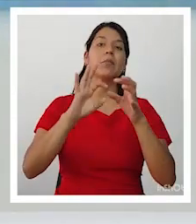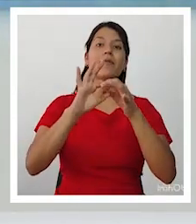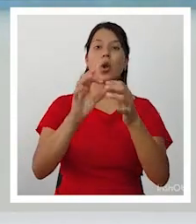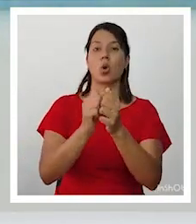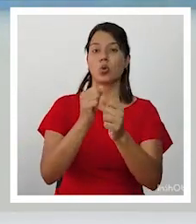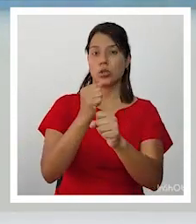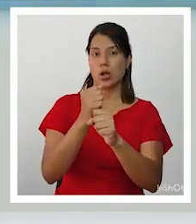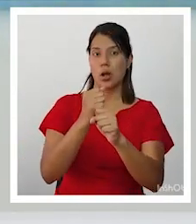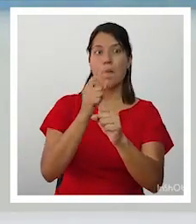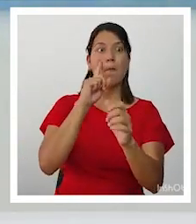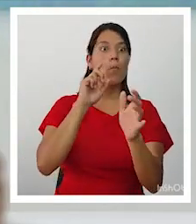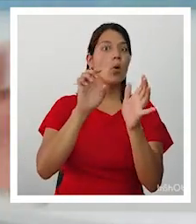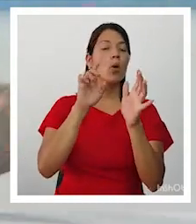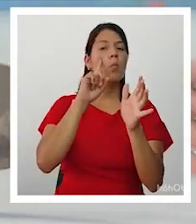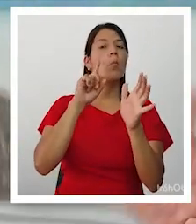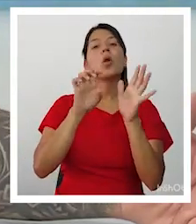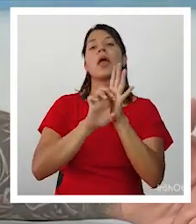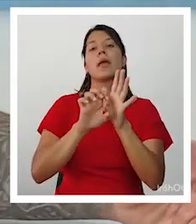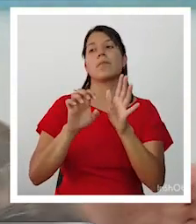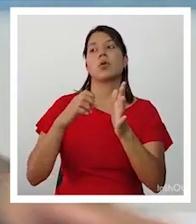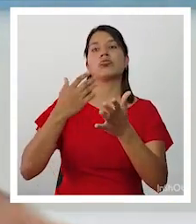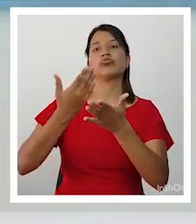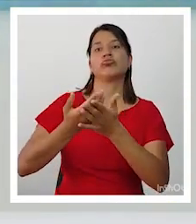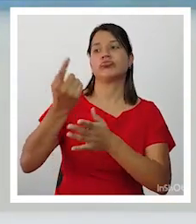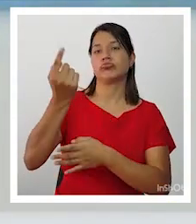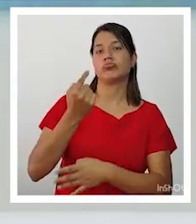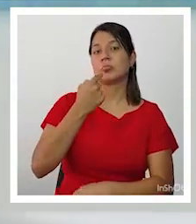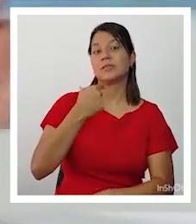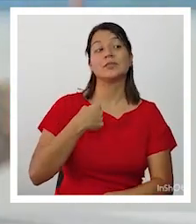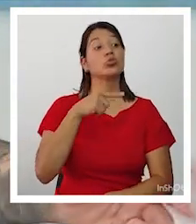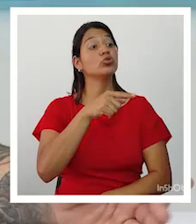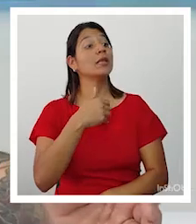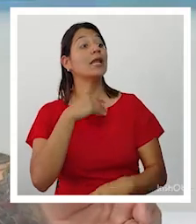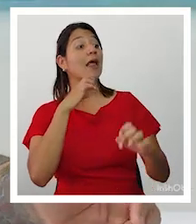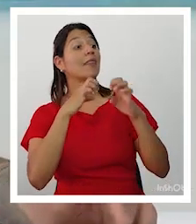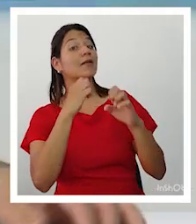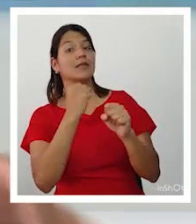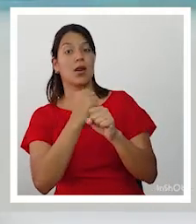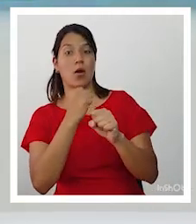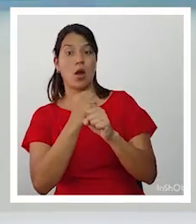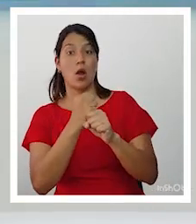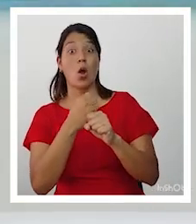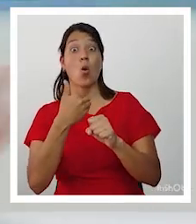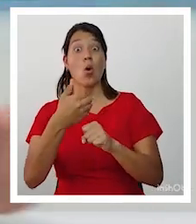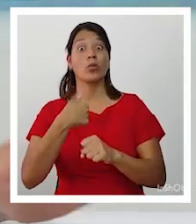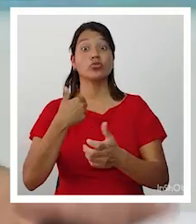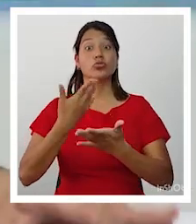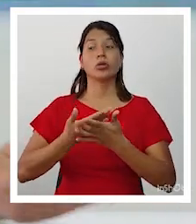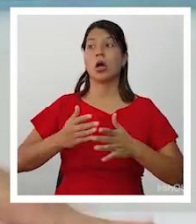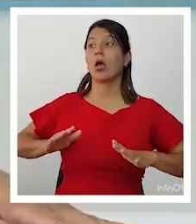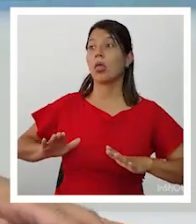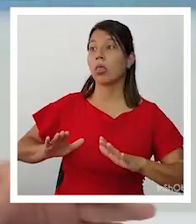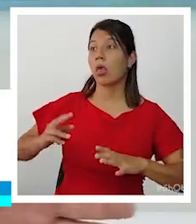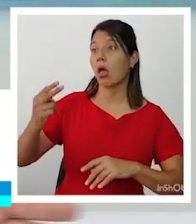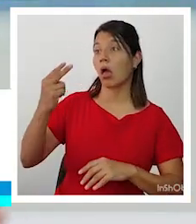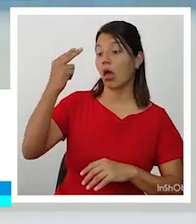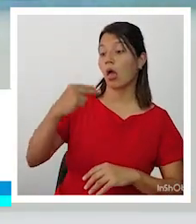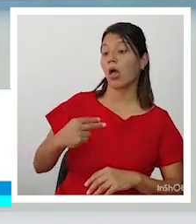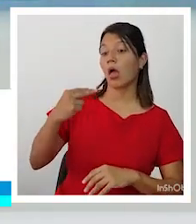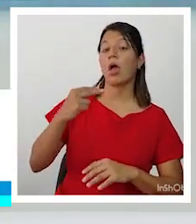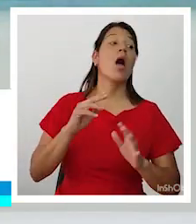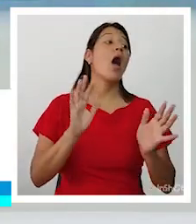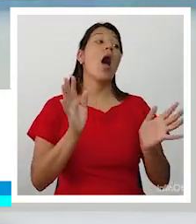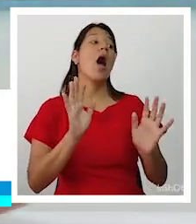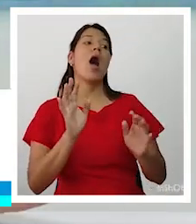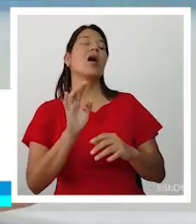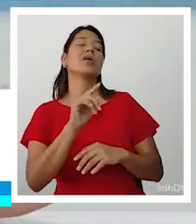a mí llegaban y me decían, ok, tienes una entrevista de trabajo, y en el momento en que llegaba me decían de una vez, no, mira, es que vos vas a